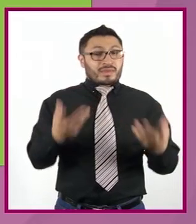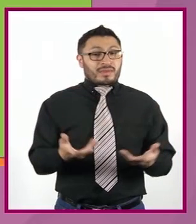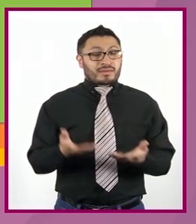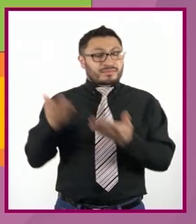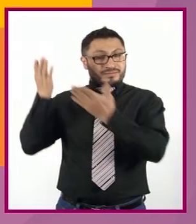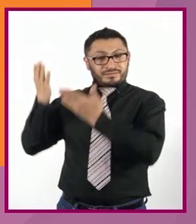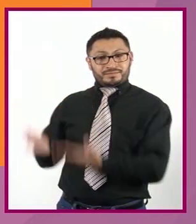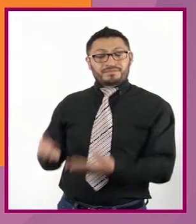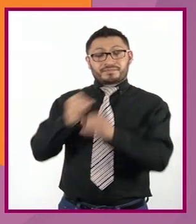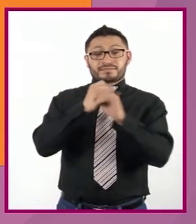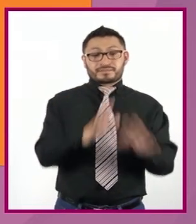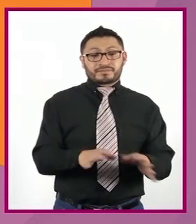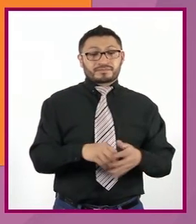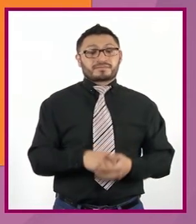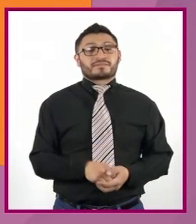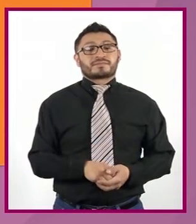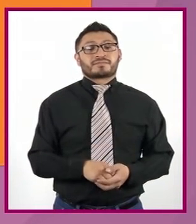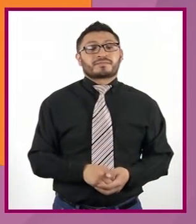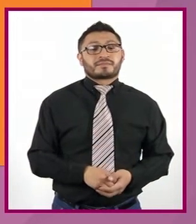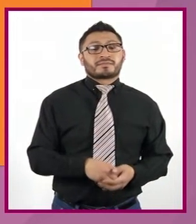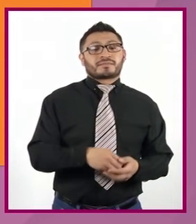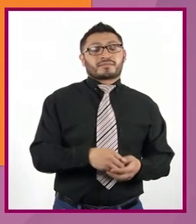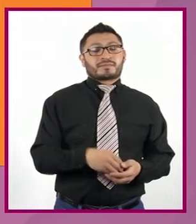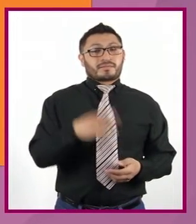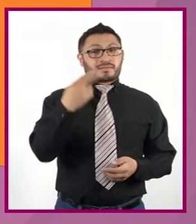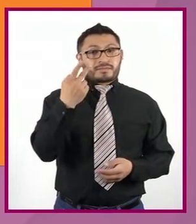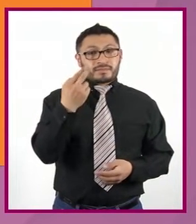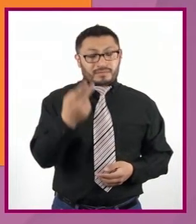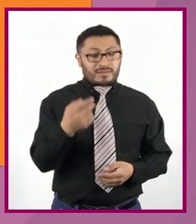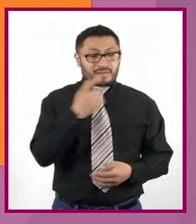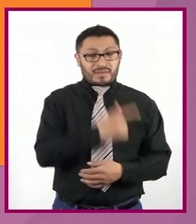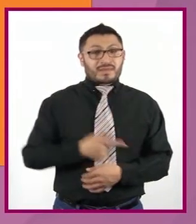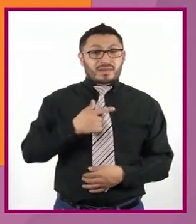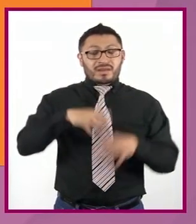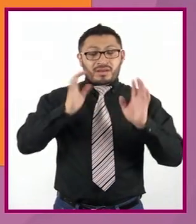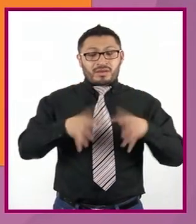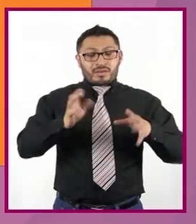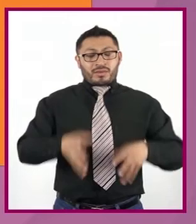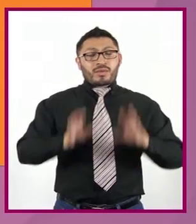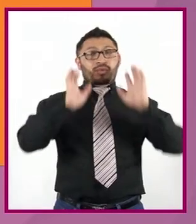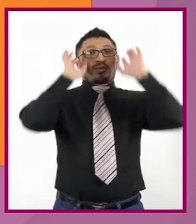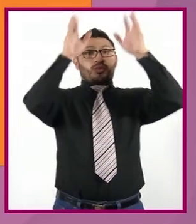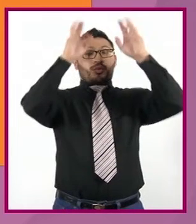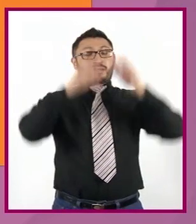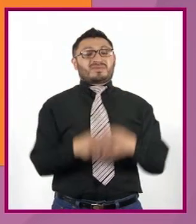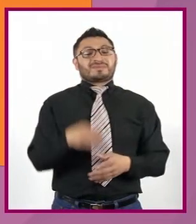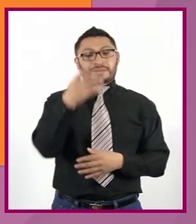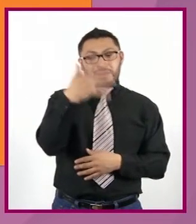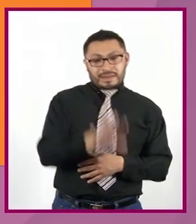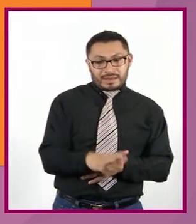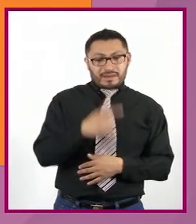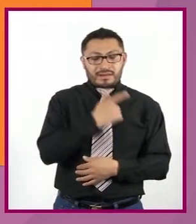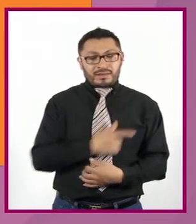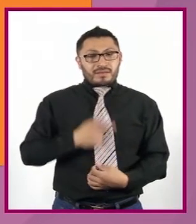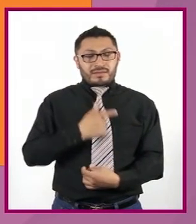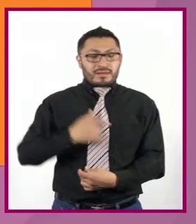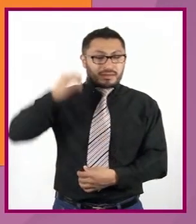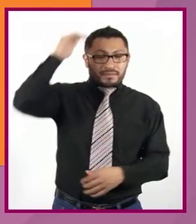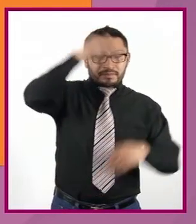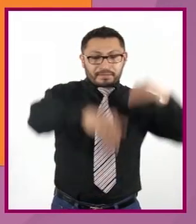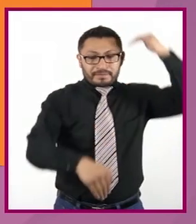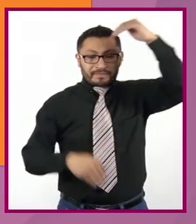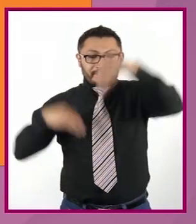siguiente información. 25 indicaron que juegan básquetbol, 10 manifestaron que